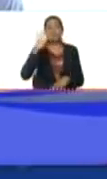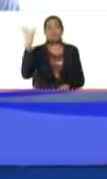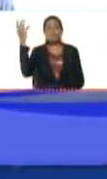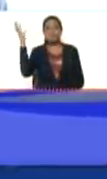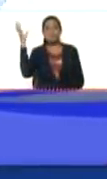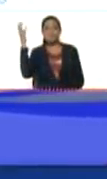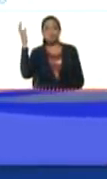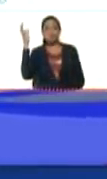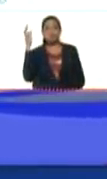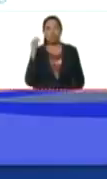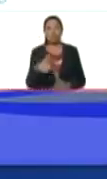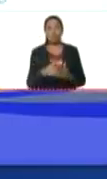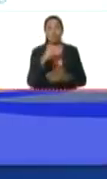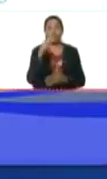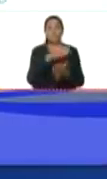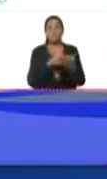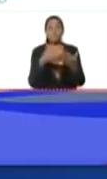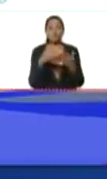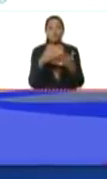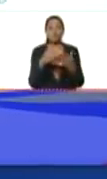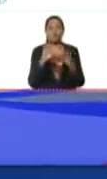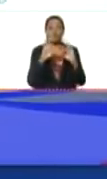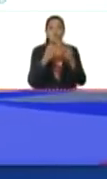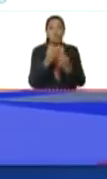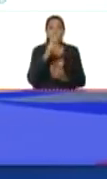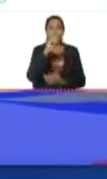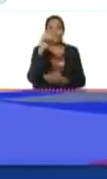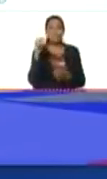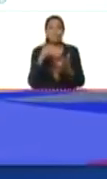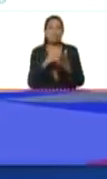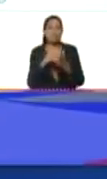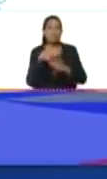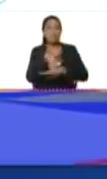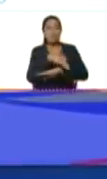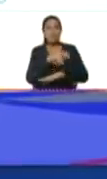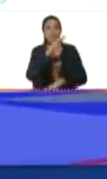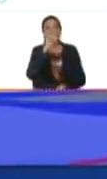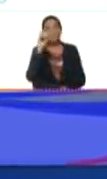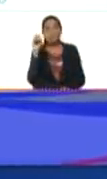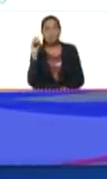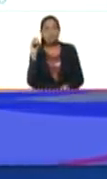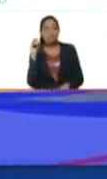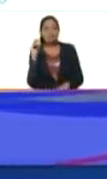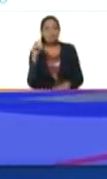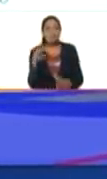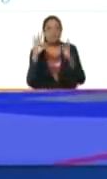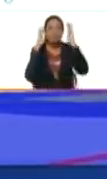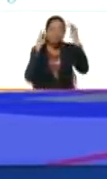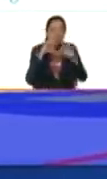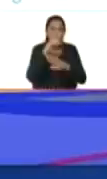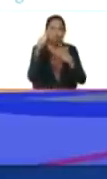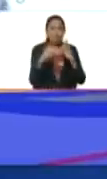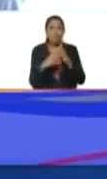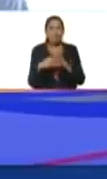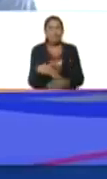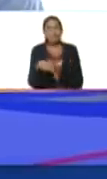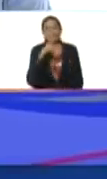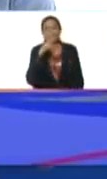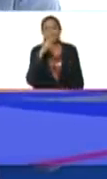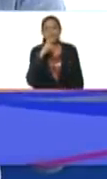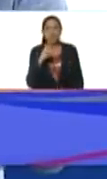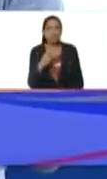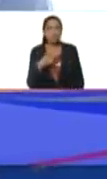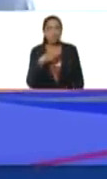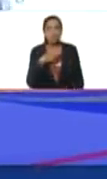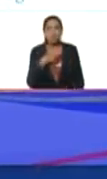de habitantes, 1 millón de familias, 20.000 calles, 4.000 comunidades. Imposible atender la complejidad y la diversidad.